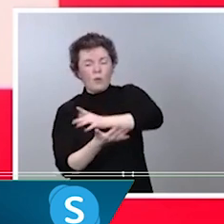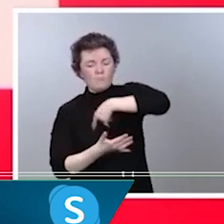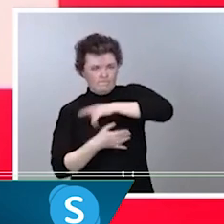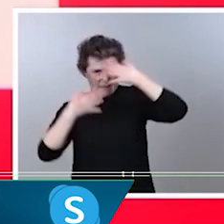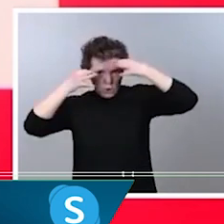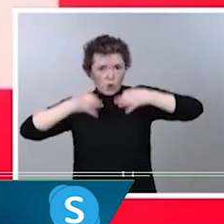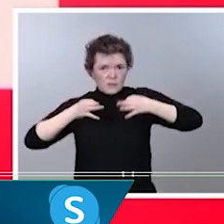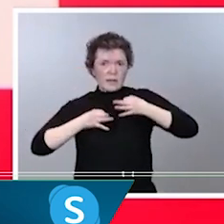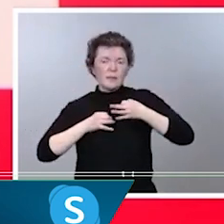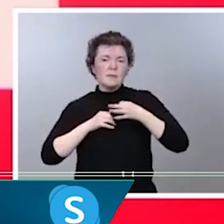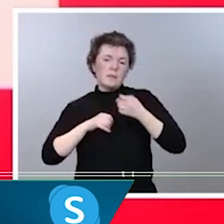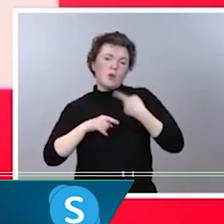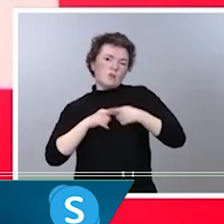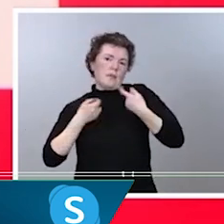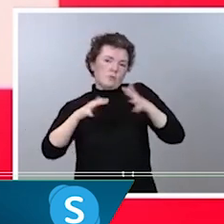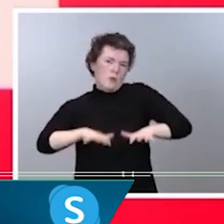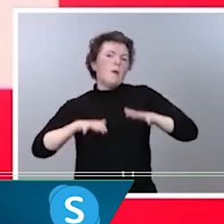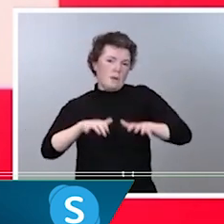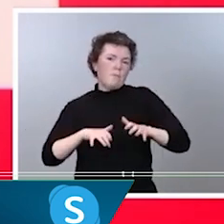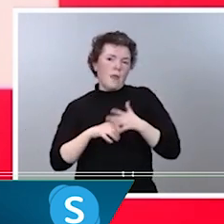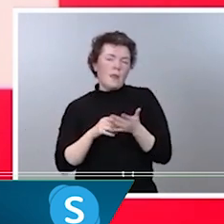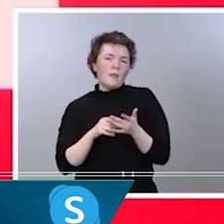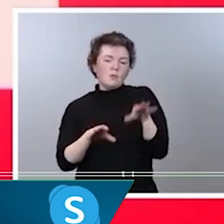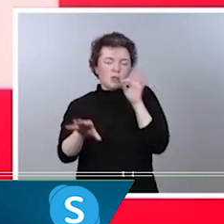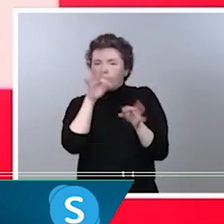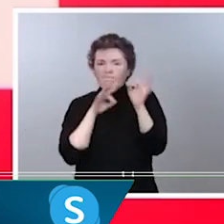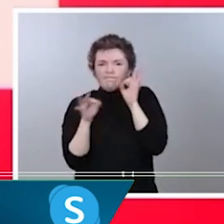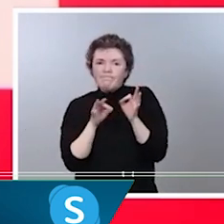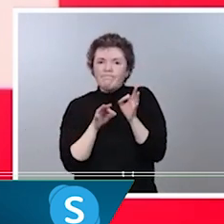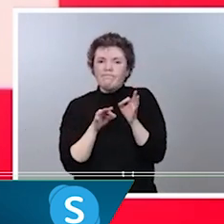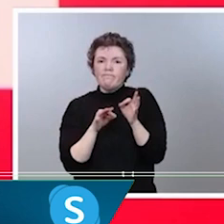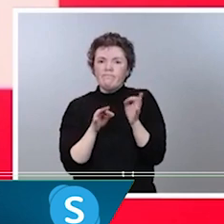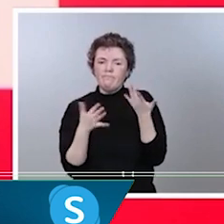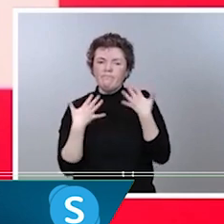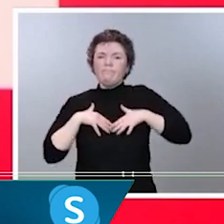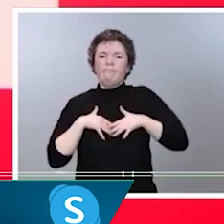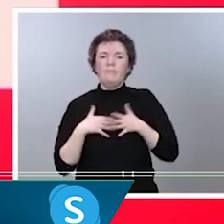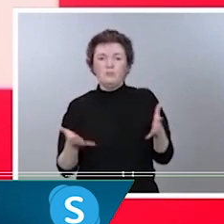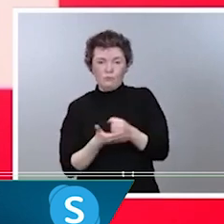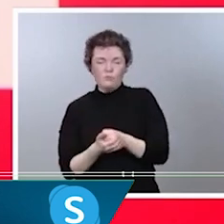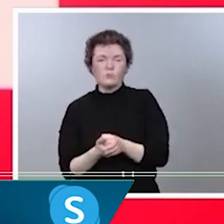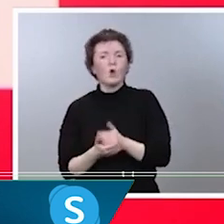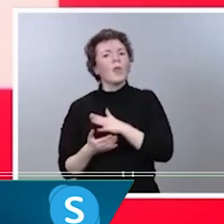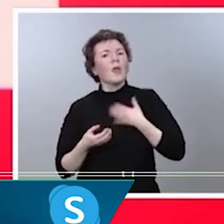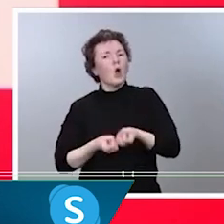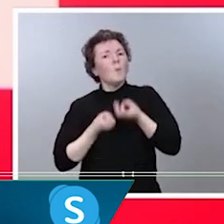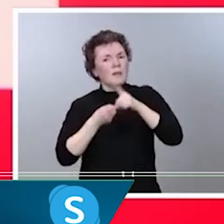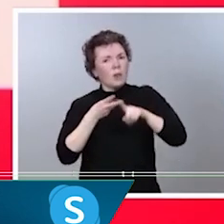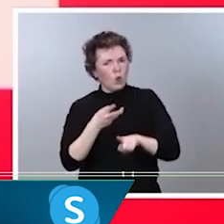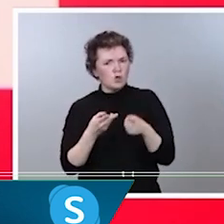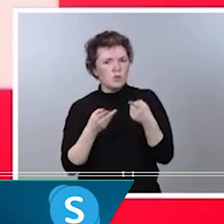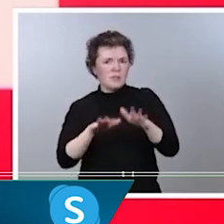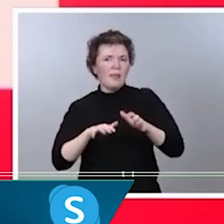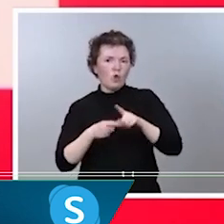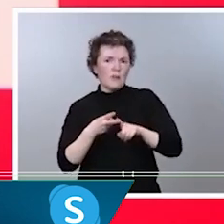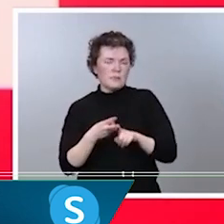Vamos, es que esas responsabilidades no las ha asumido nadie. Y bueno, ya la desfachatez más máxima es Carmen Calvo haciendo las declaraciones que habrán